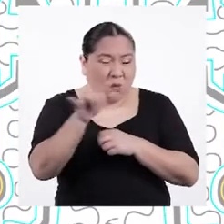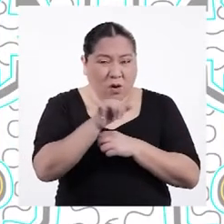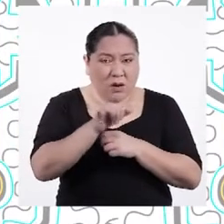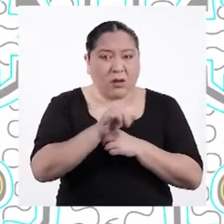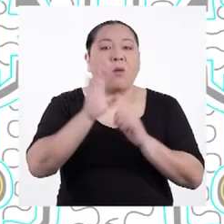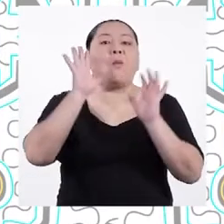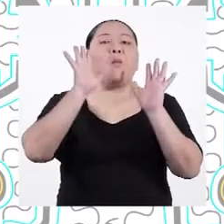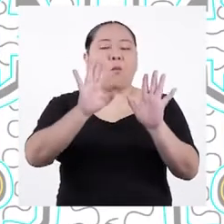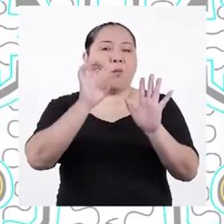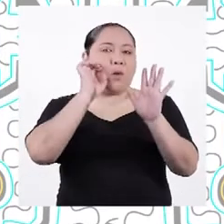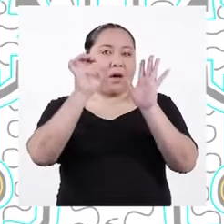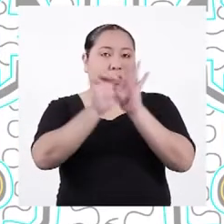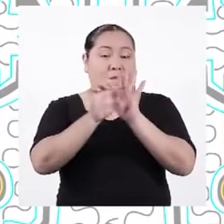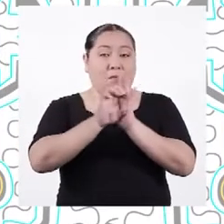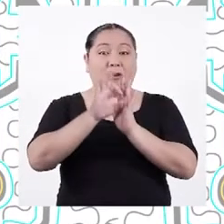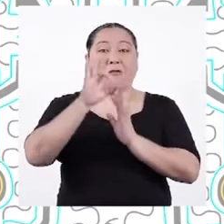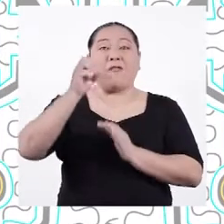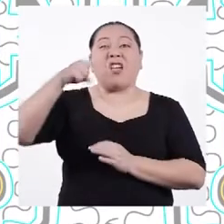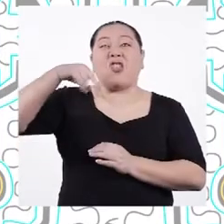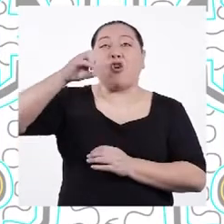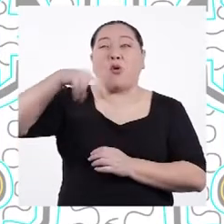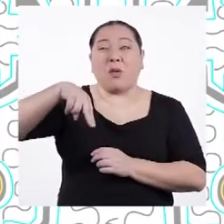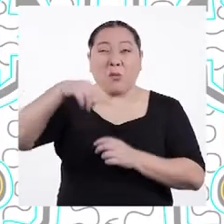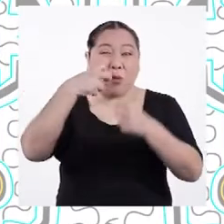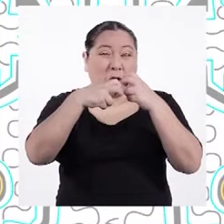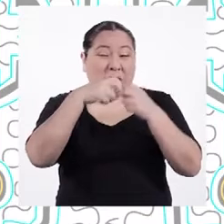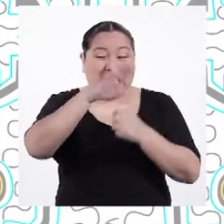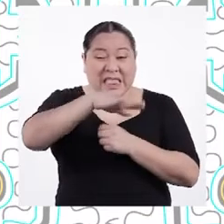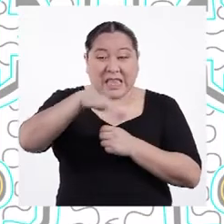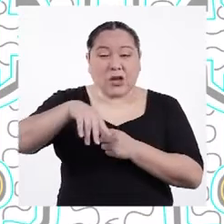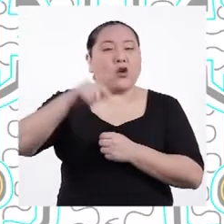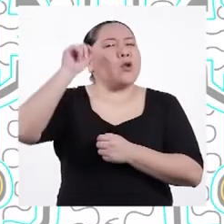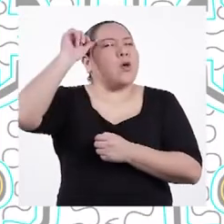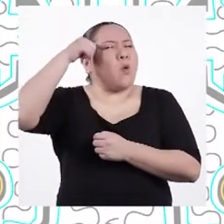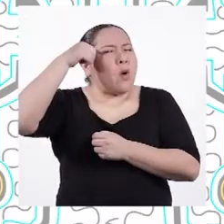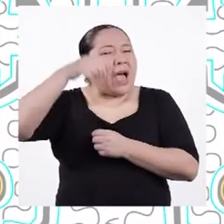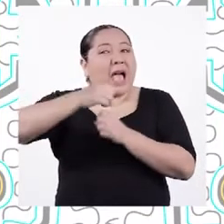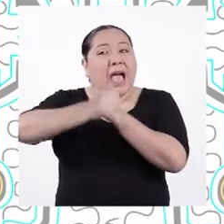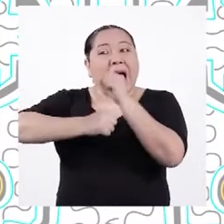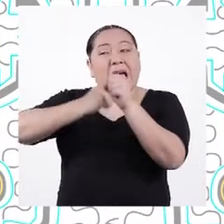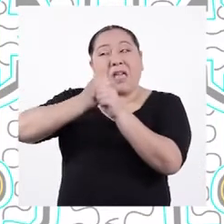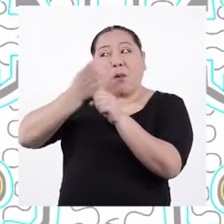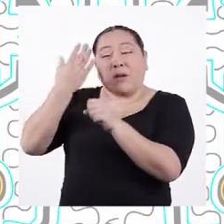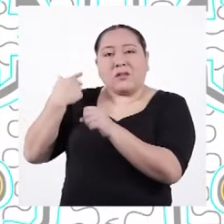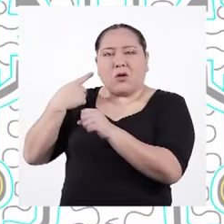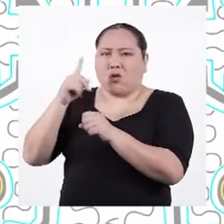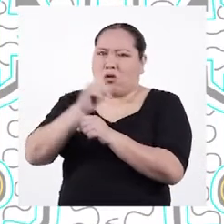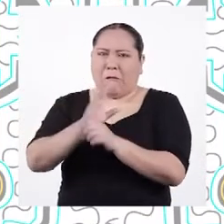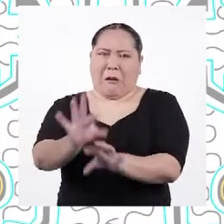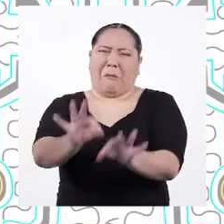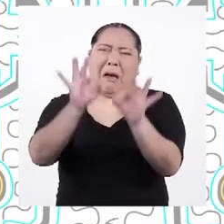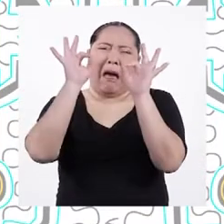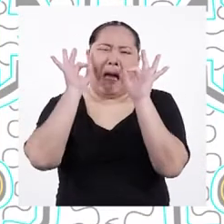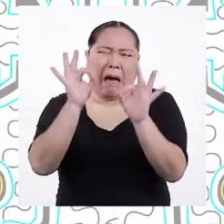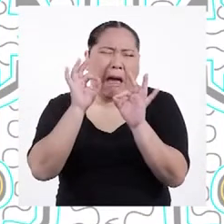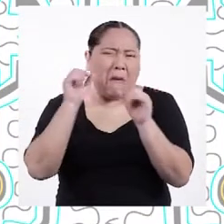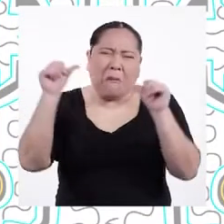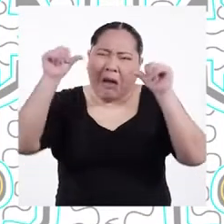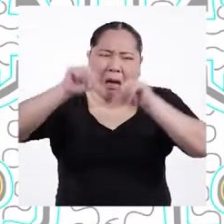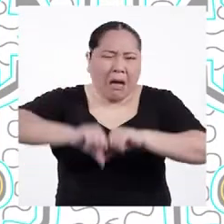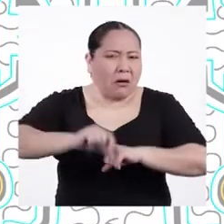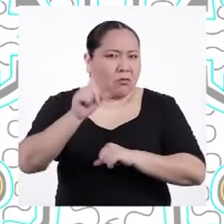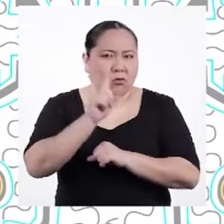en el caso del fenómeno del Niño, yo recuerdo que el año pasado no fue tan grave. Por lo